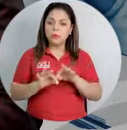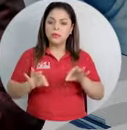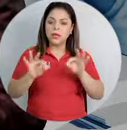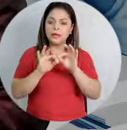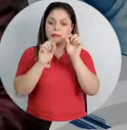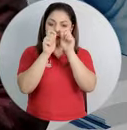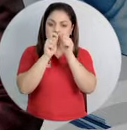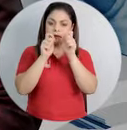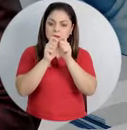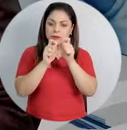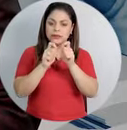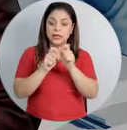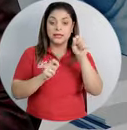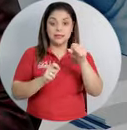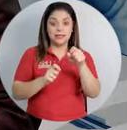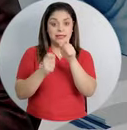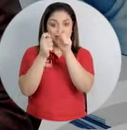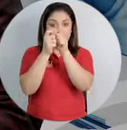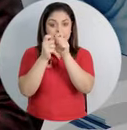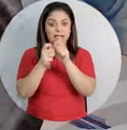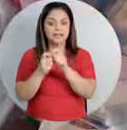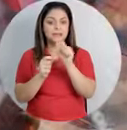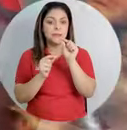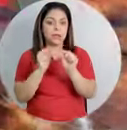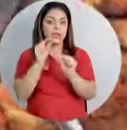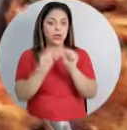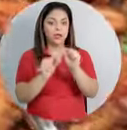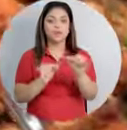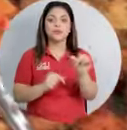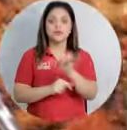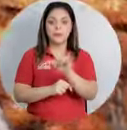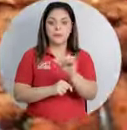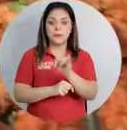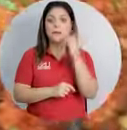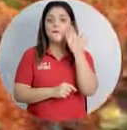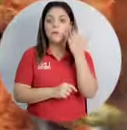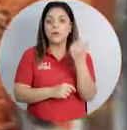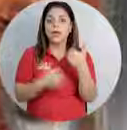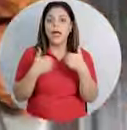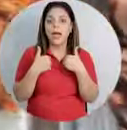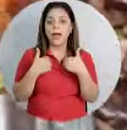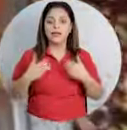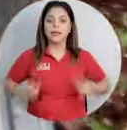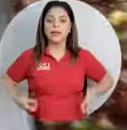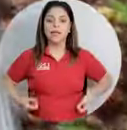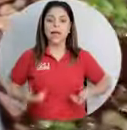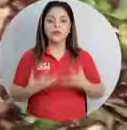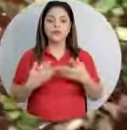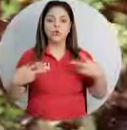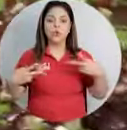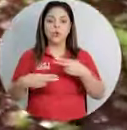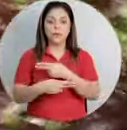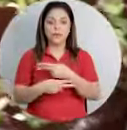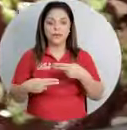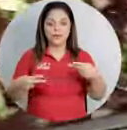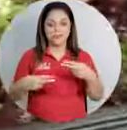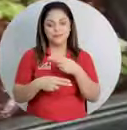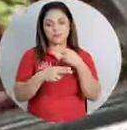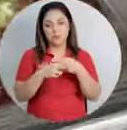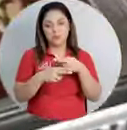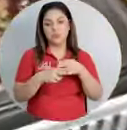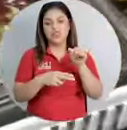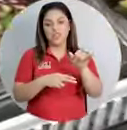porque bien lo mencionaba don Carlos en el segmento anterior con la parte de los gastos hormiga. Como se